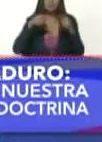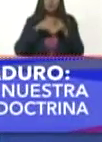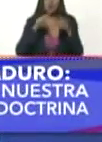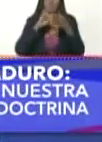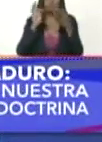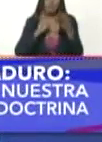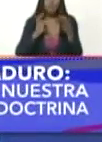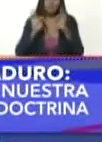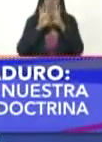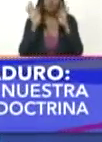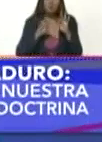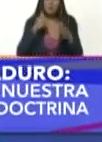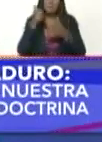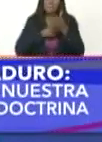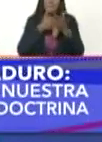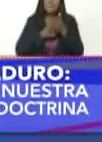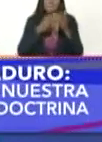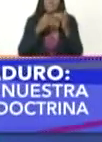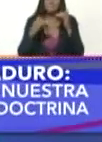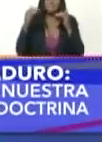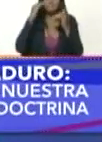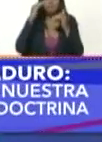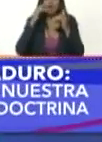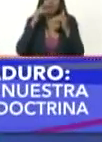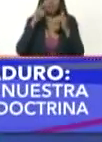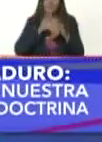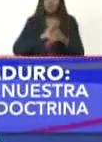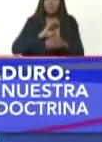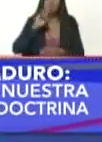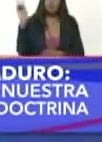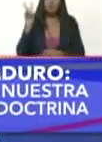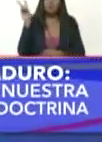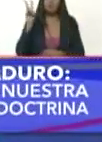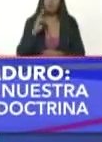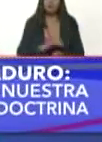combate sean Made in Venezuela, sean